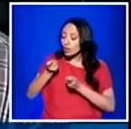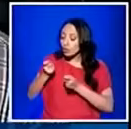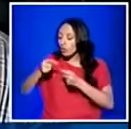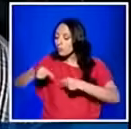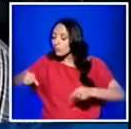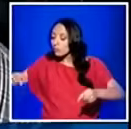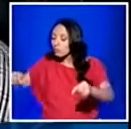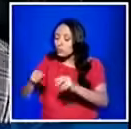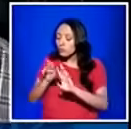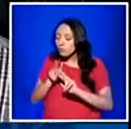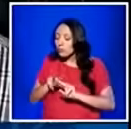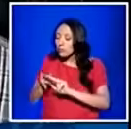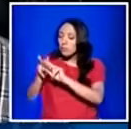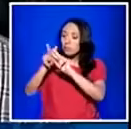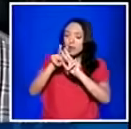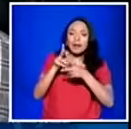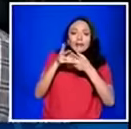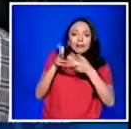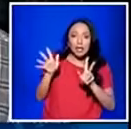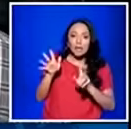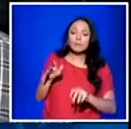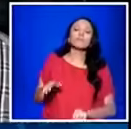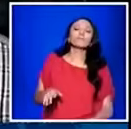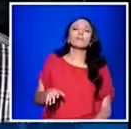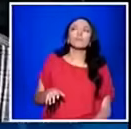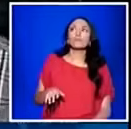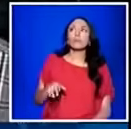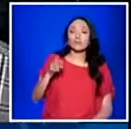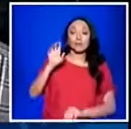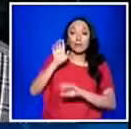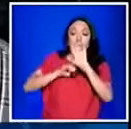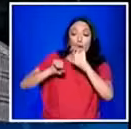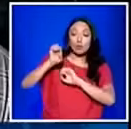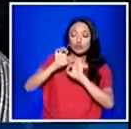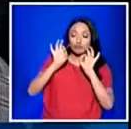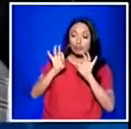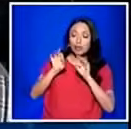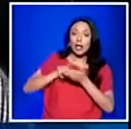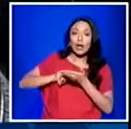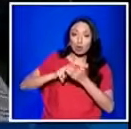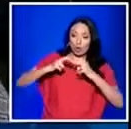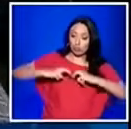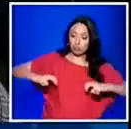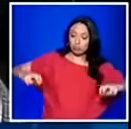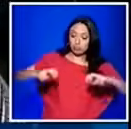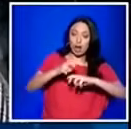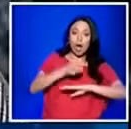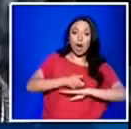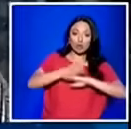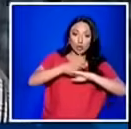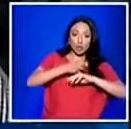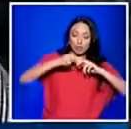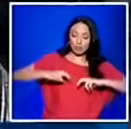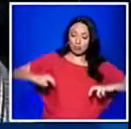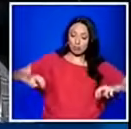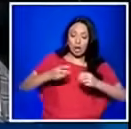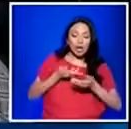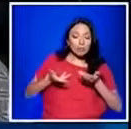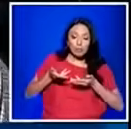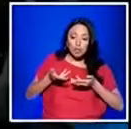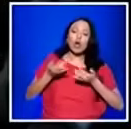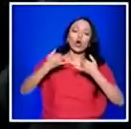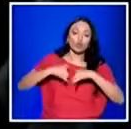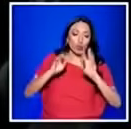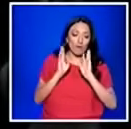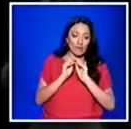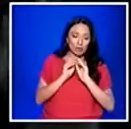un reconocimiento de los diferentes sectores y luego de un análisis y una reunión que se dio en el puesto de mando unificado, se permitió que se continúe con el